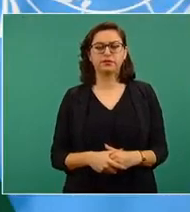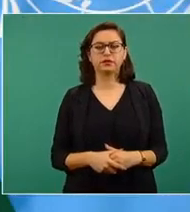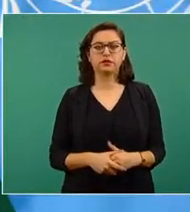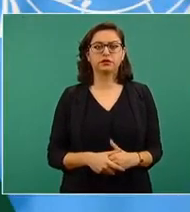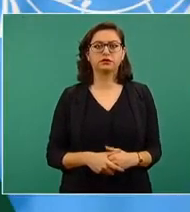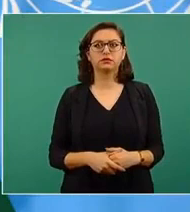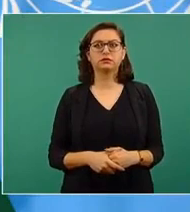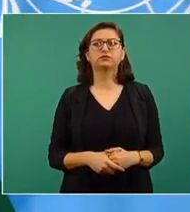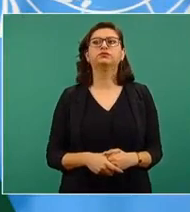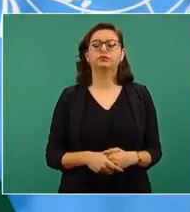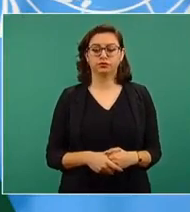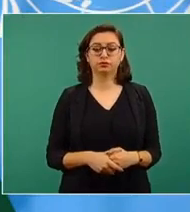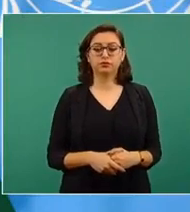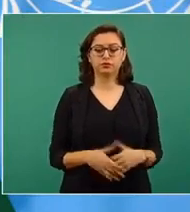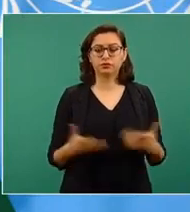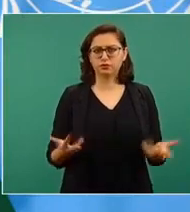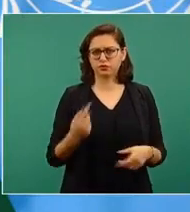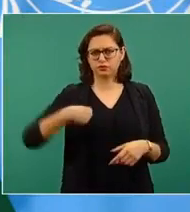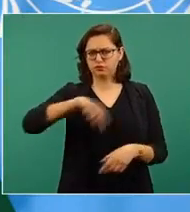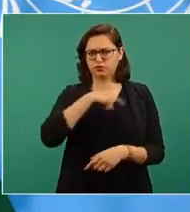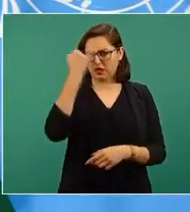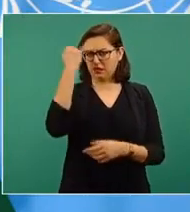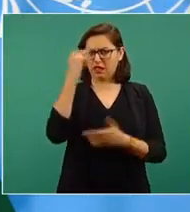fundamentalmente para evitar el contrabando,